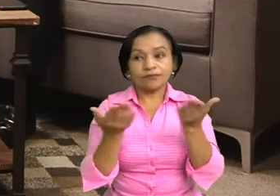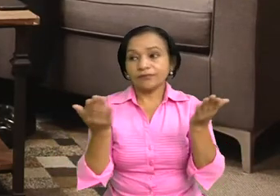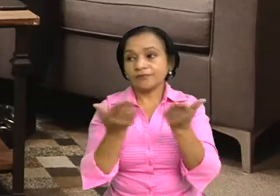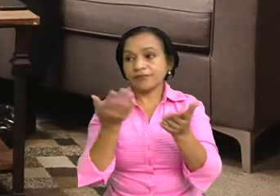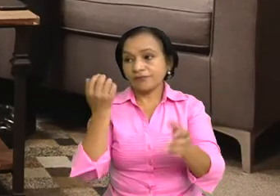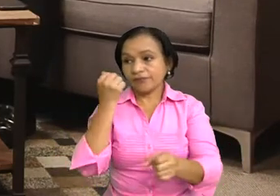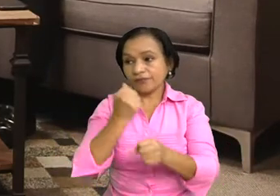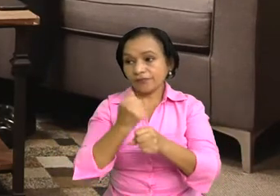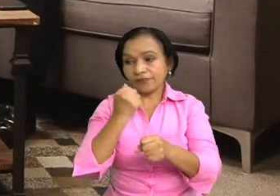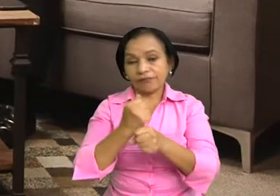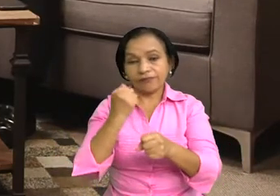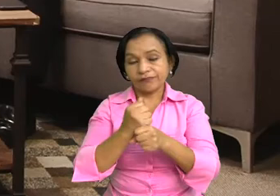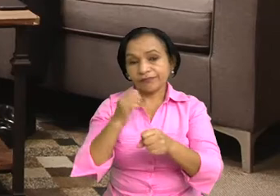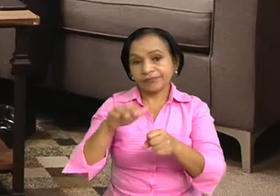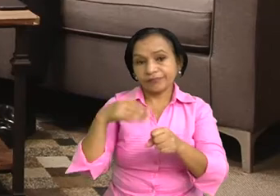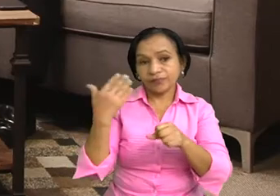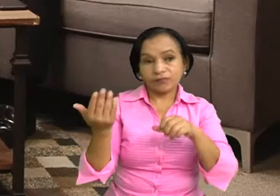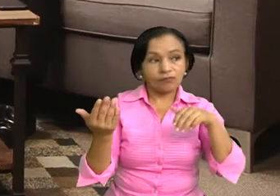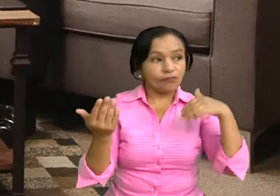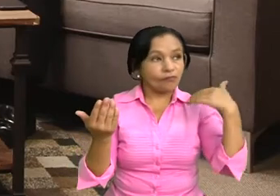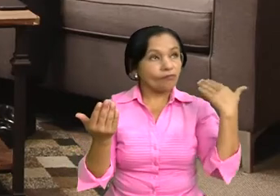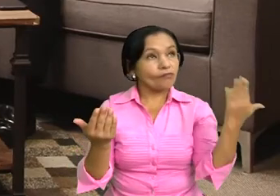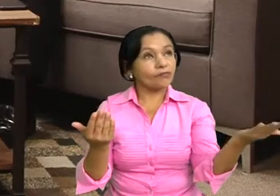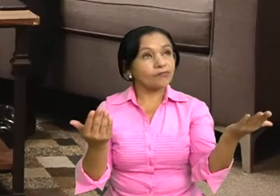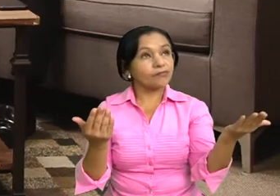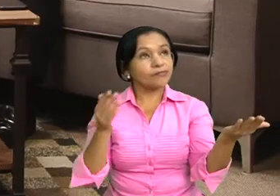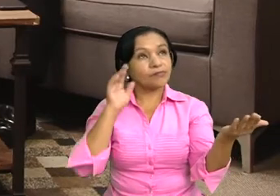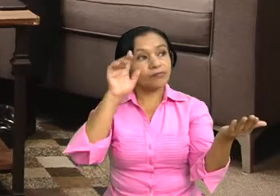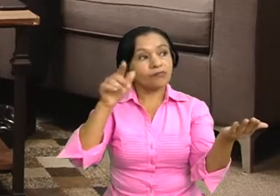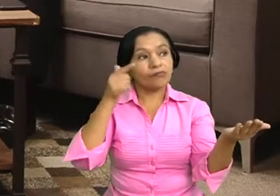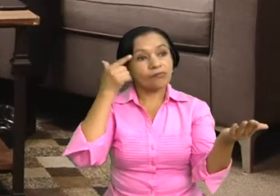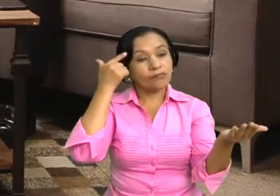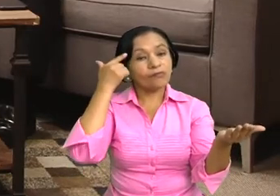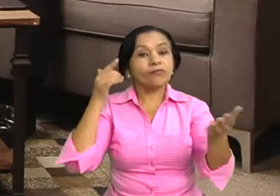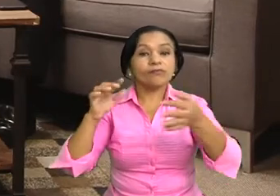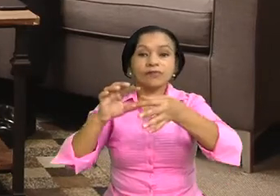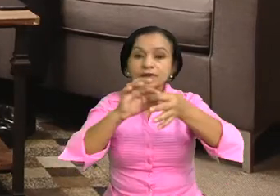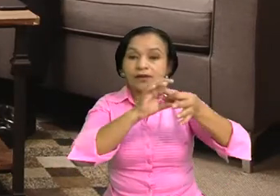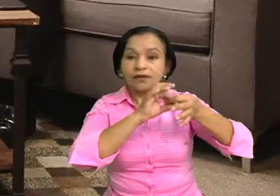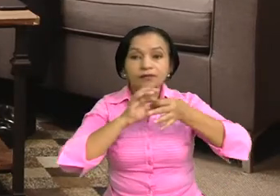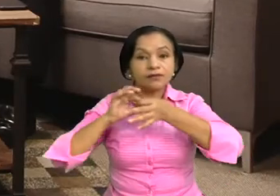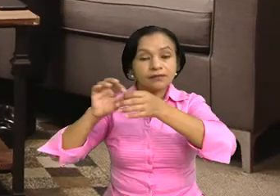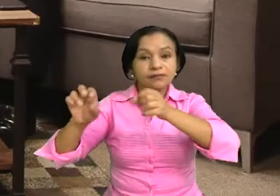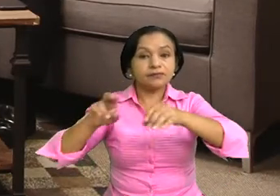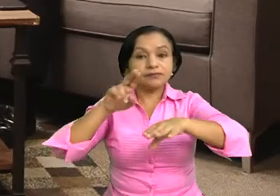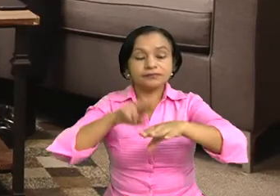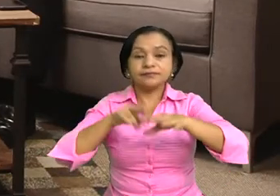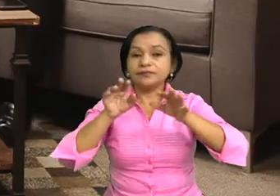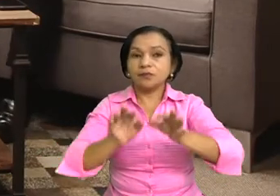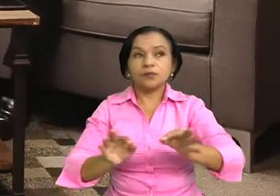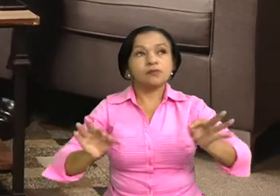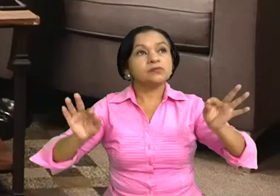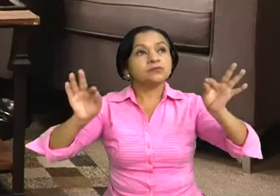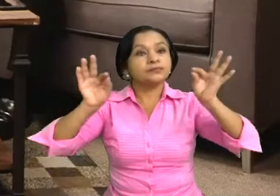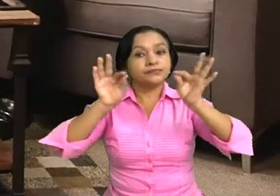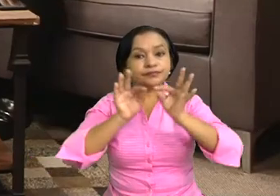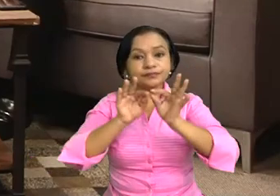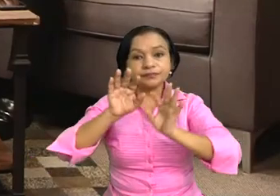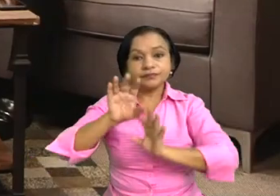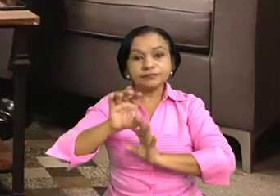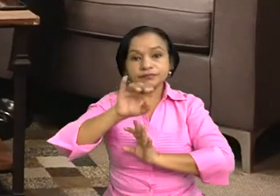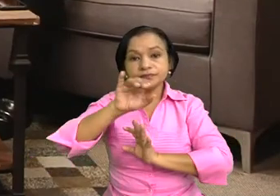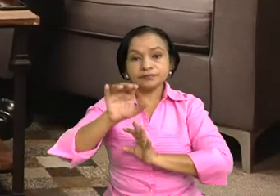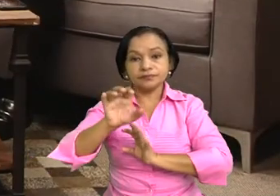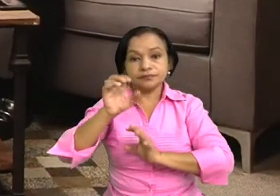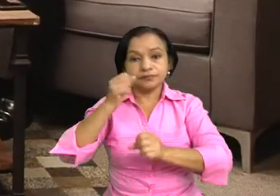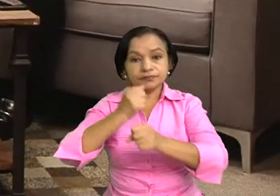de trabajo, ¿cuál es el planteamiento estratégico del Gobierno de Reconciliación y Unidad Nacional de cara a este importante eje de acción para el